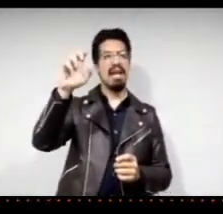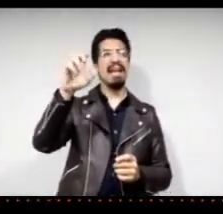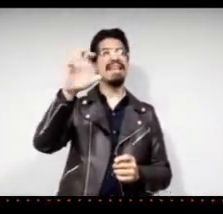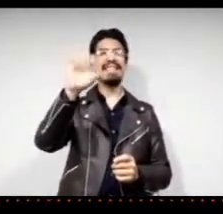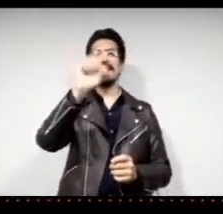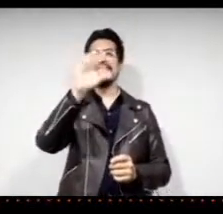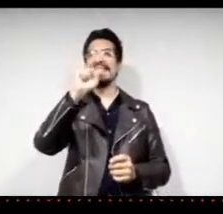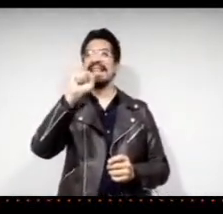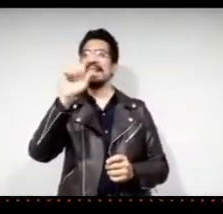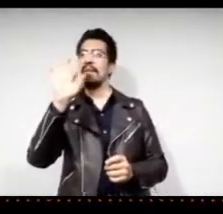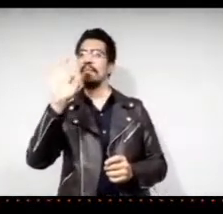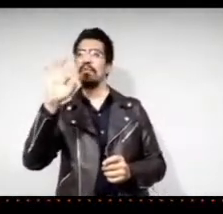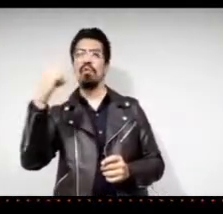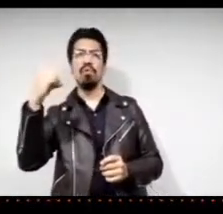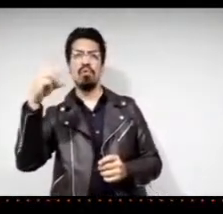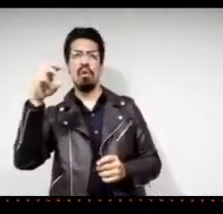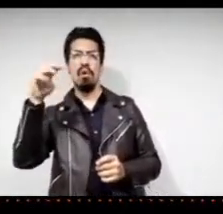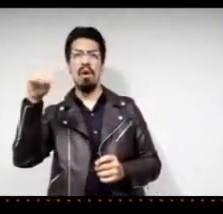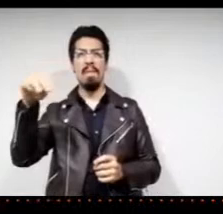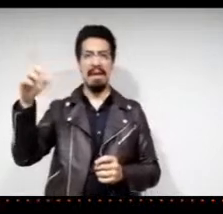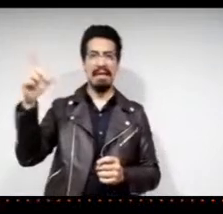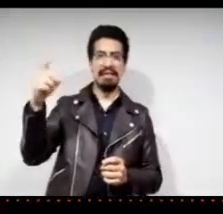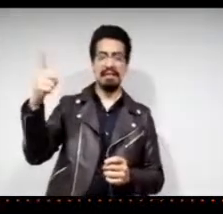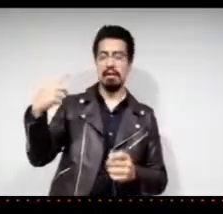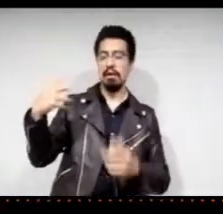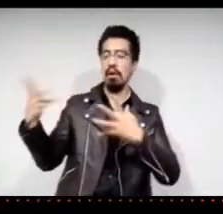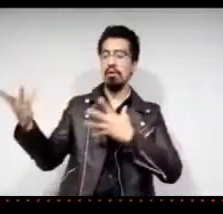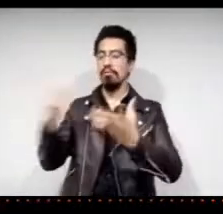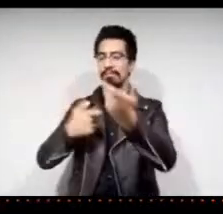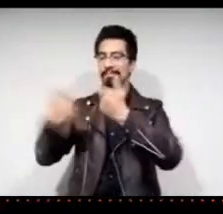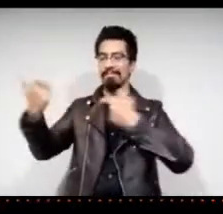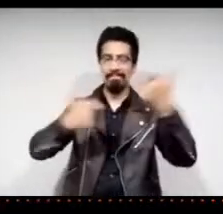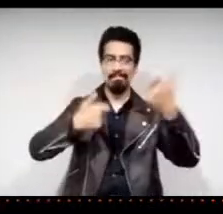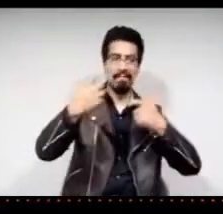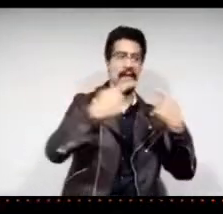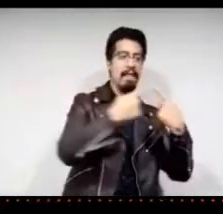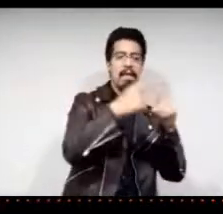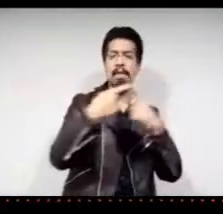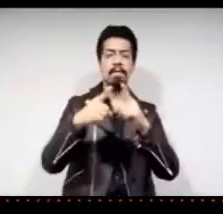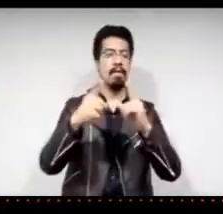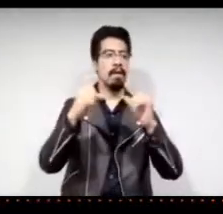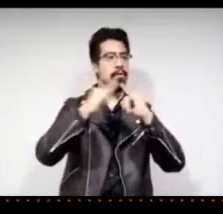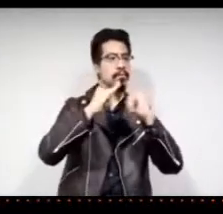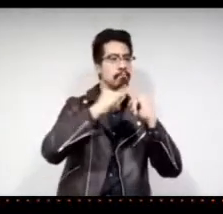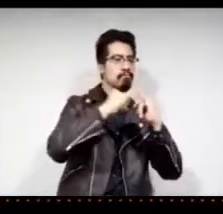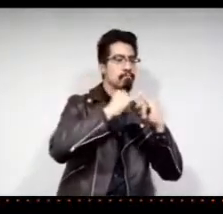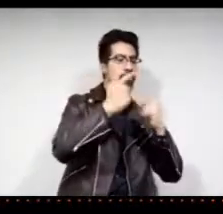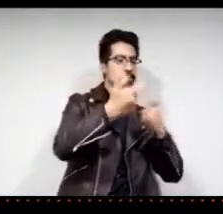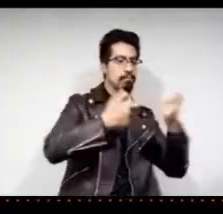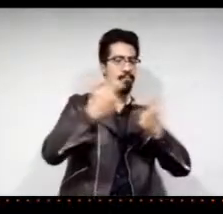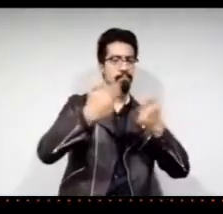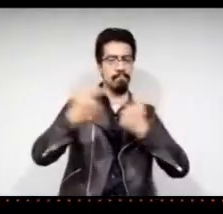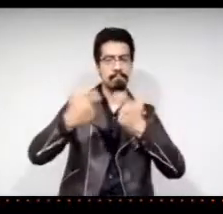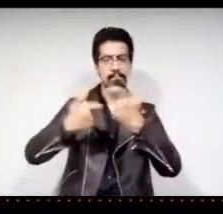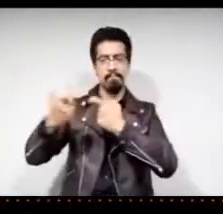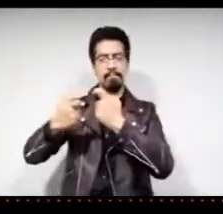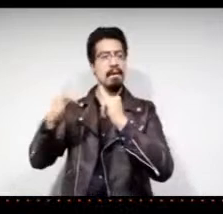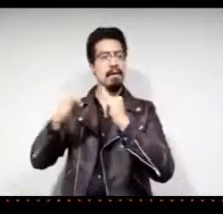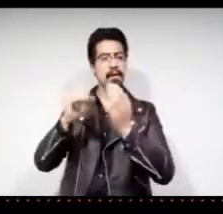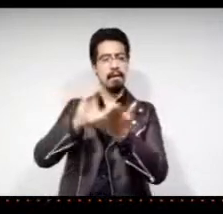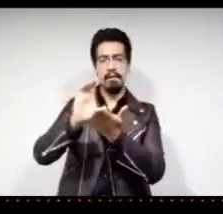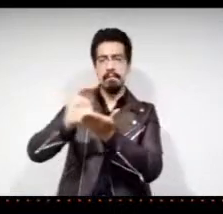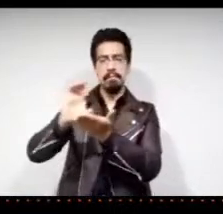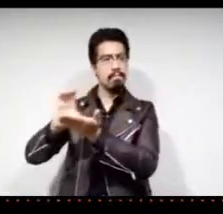RIE360.mx, juntamos los recursos que todas las instituciones implementaron para su formación docente. Entonces, están